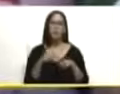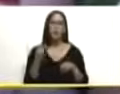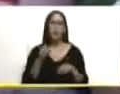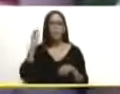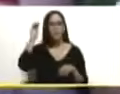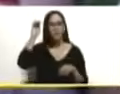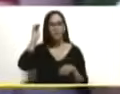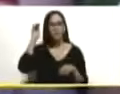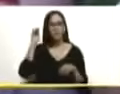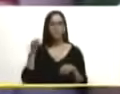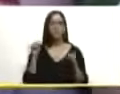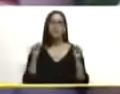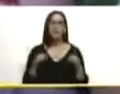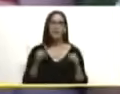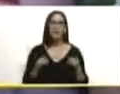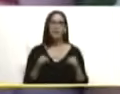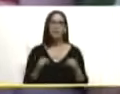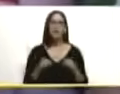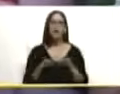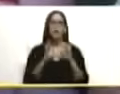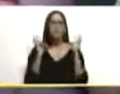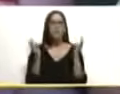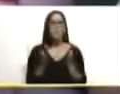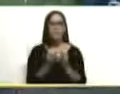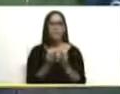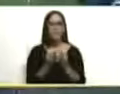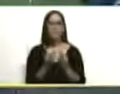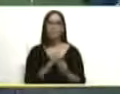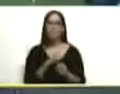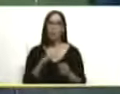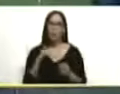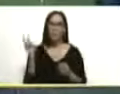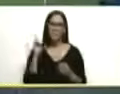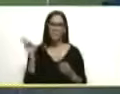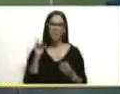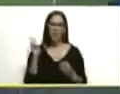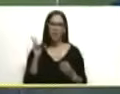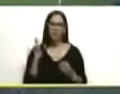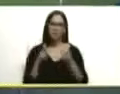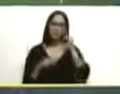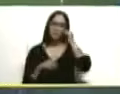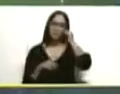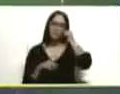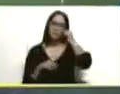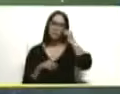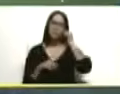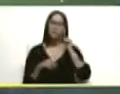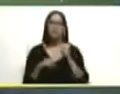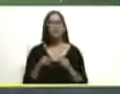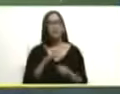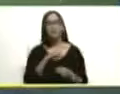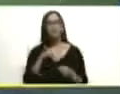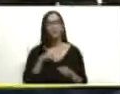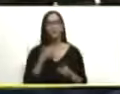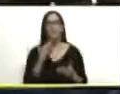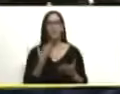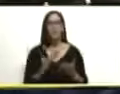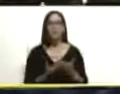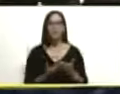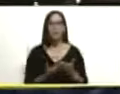futuro de esta gran familia que somos los venezolanos y venezolanas. Y por eso nosotros le